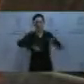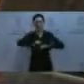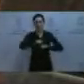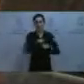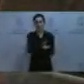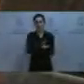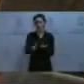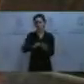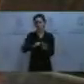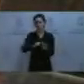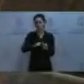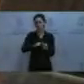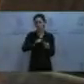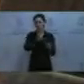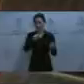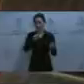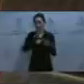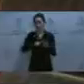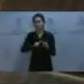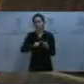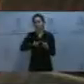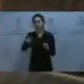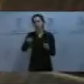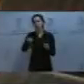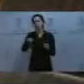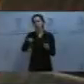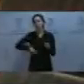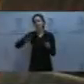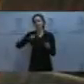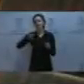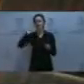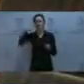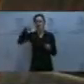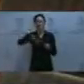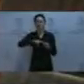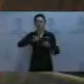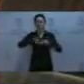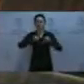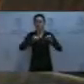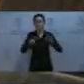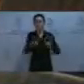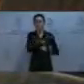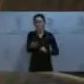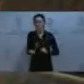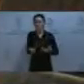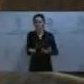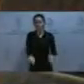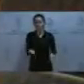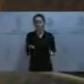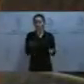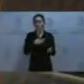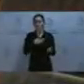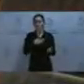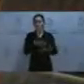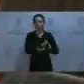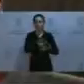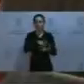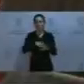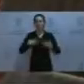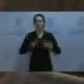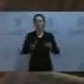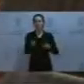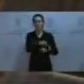Asociación Parkinson Asturias y Asociación Parkinson Jovellanos del Principado de Asturias, y también desde la Consejería de Sanidad a estas